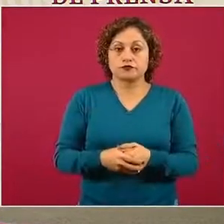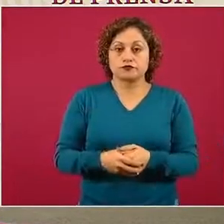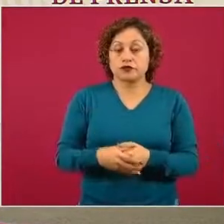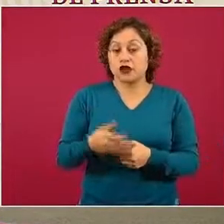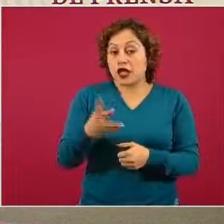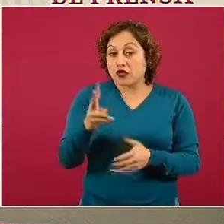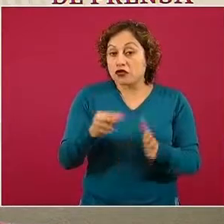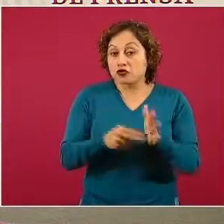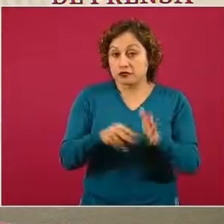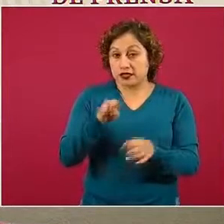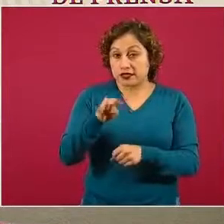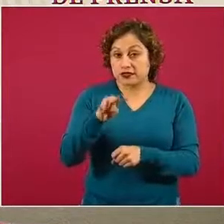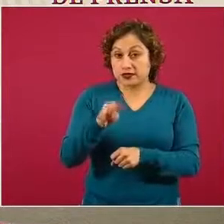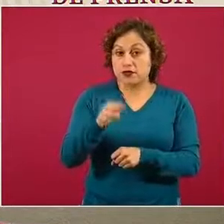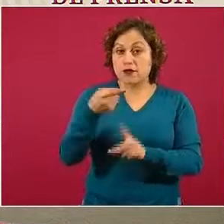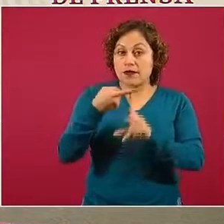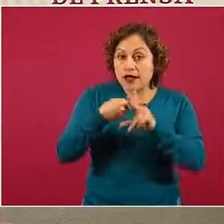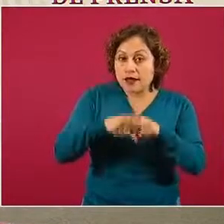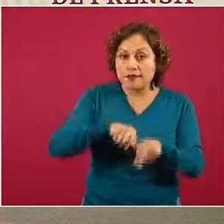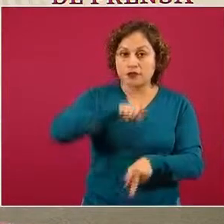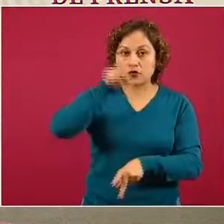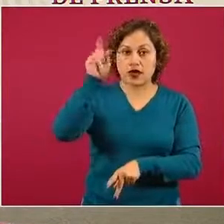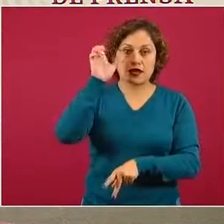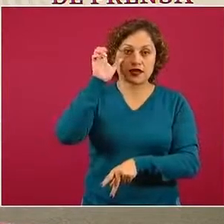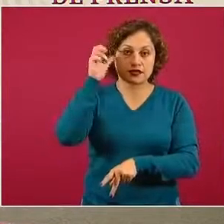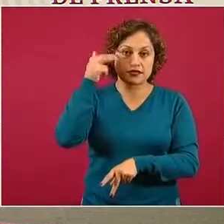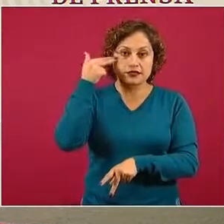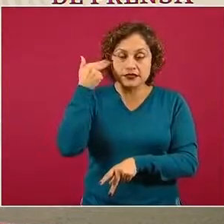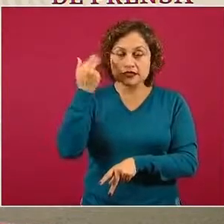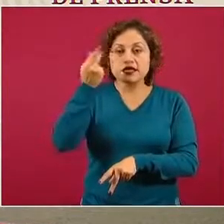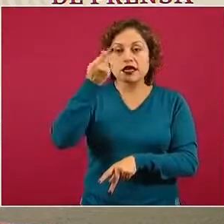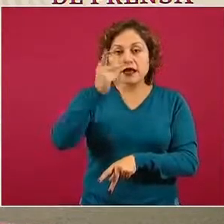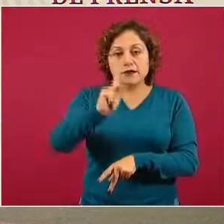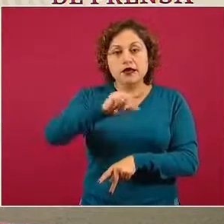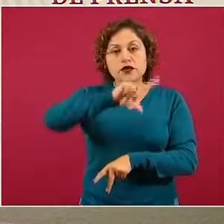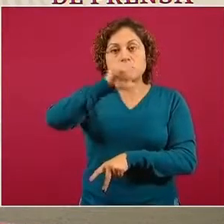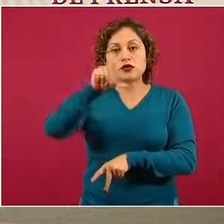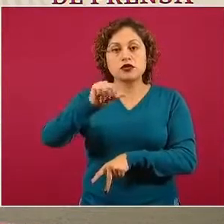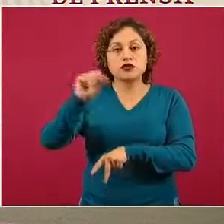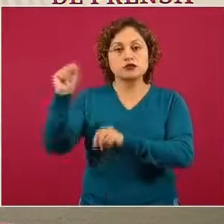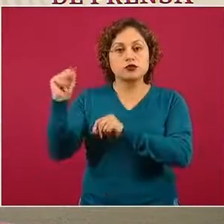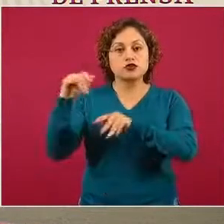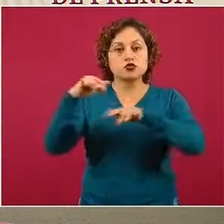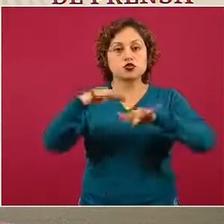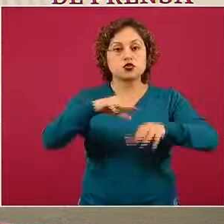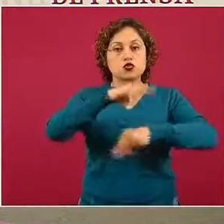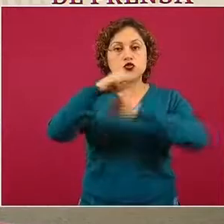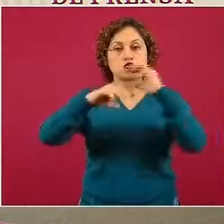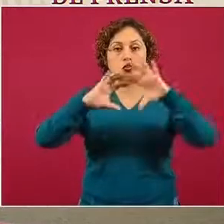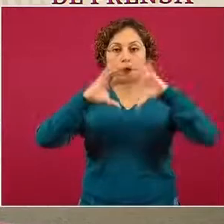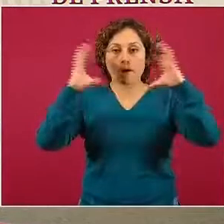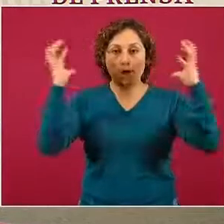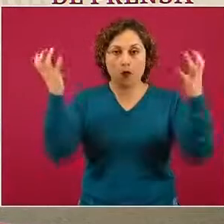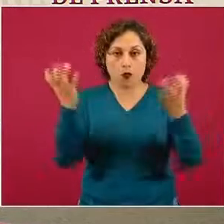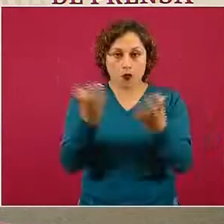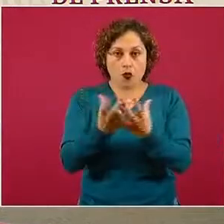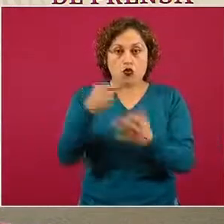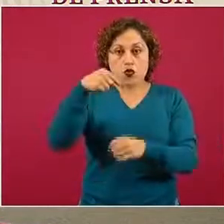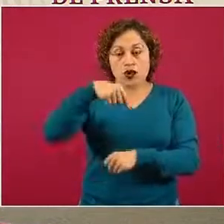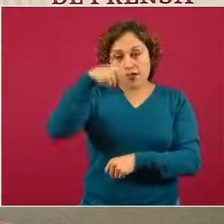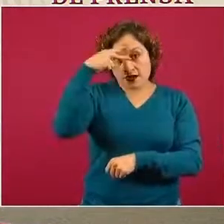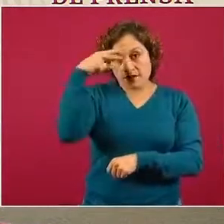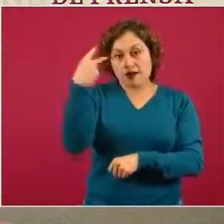pasado en China, pero como componente pandémico alrededor de mediados de marzo del 2020, en